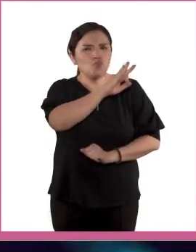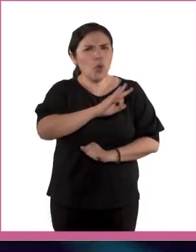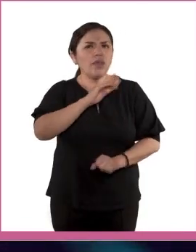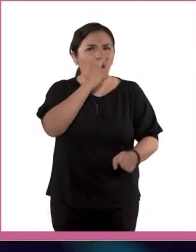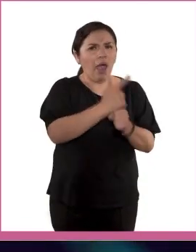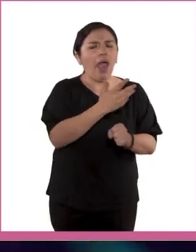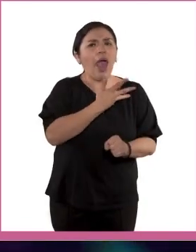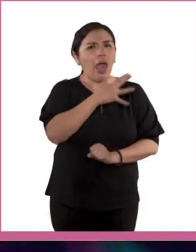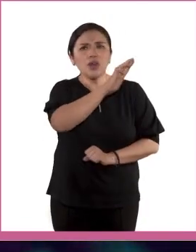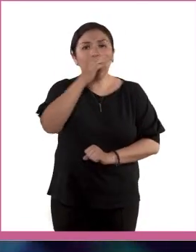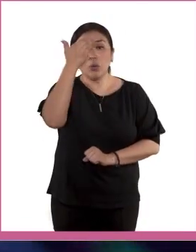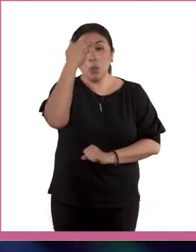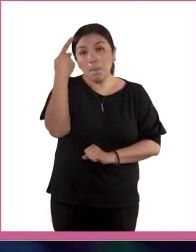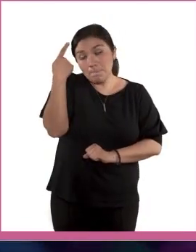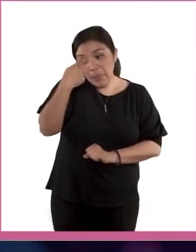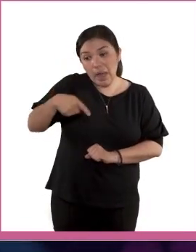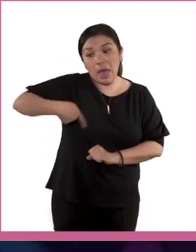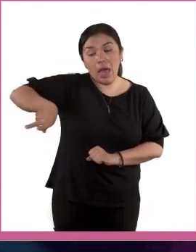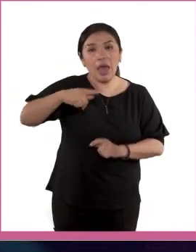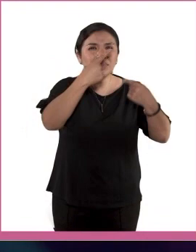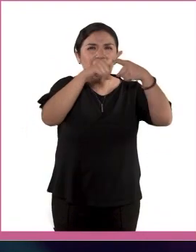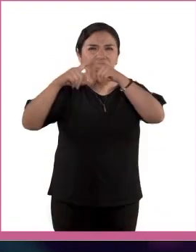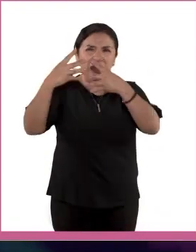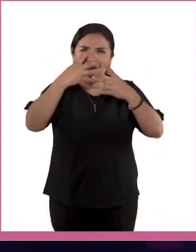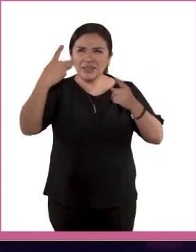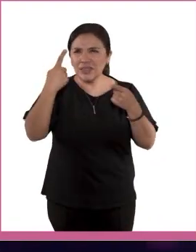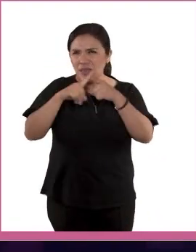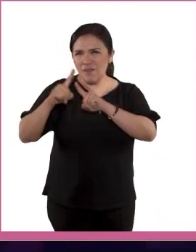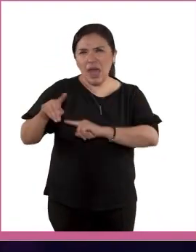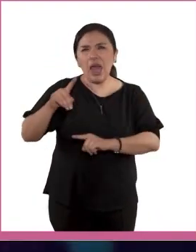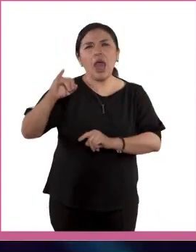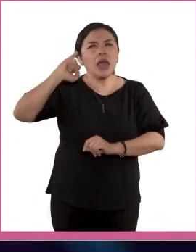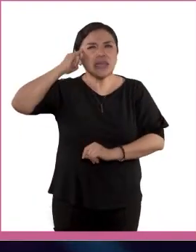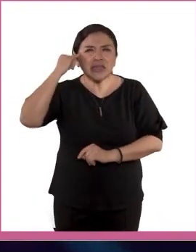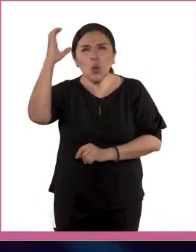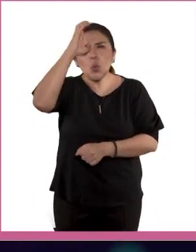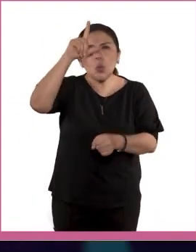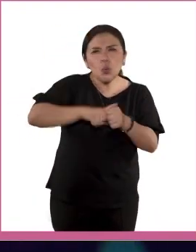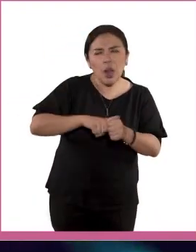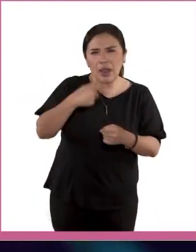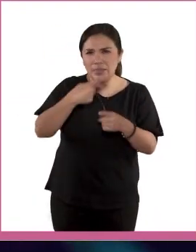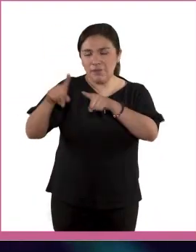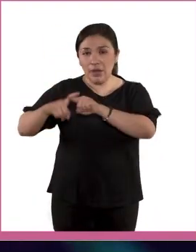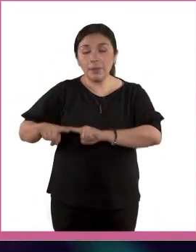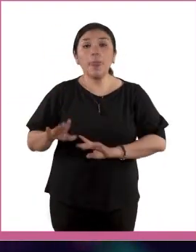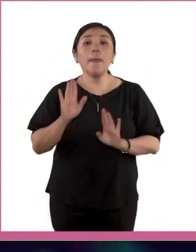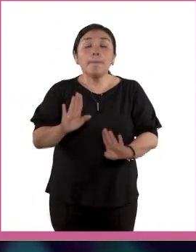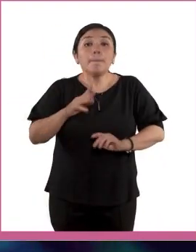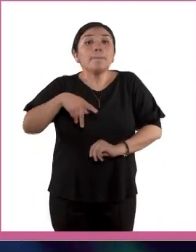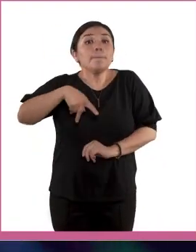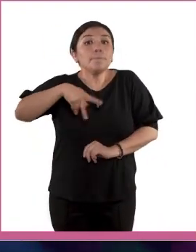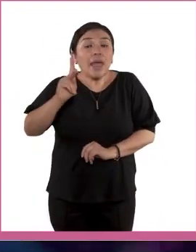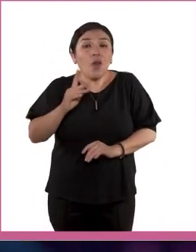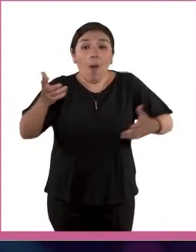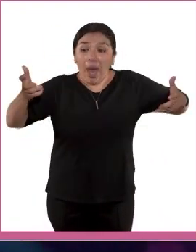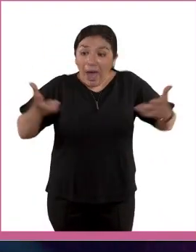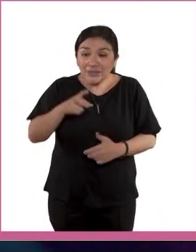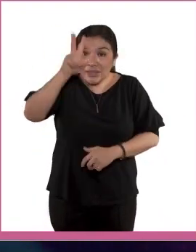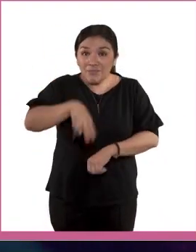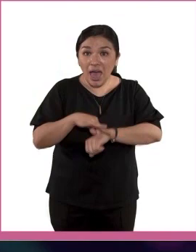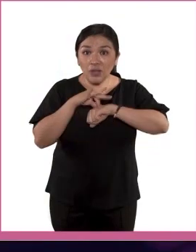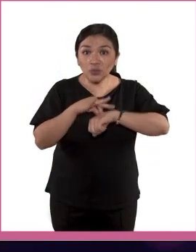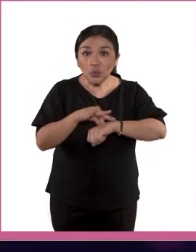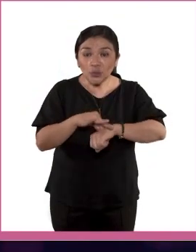habría y se podría encontrar el reconocimiento a la diversidad étnica y cultural. En